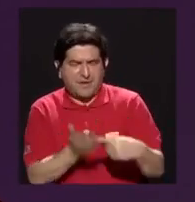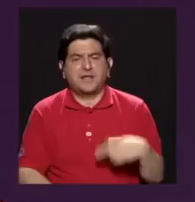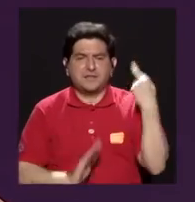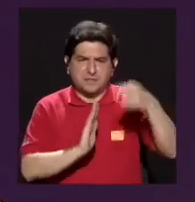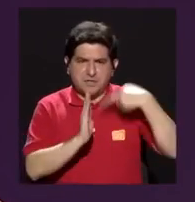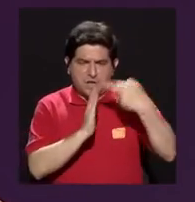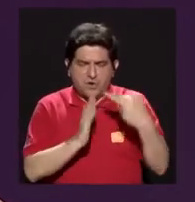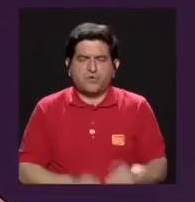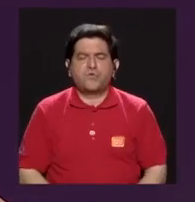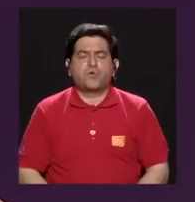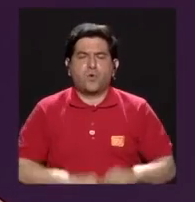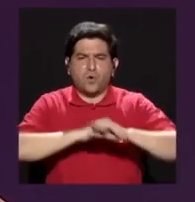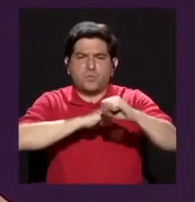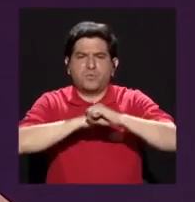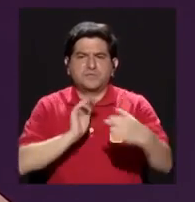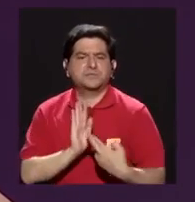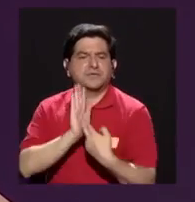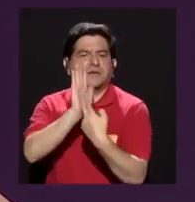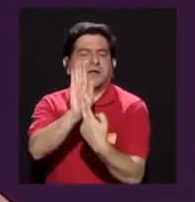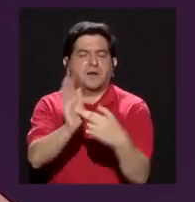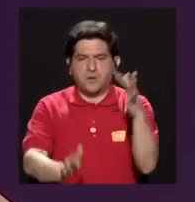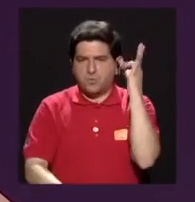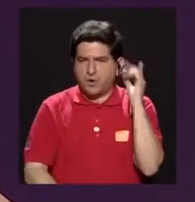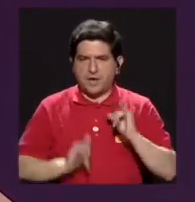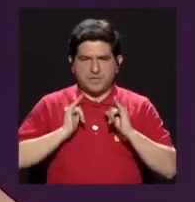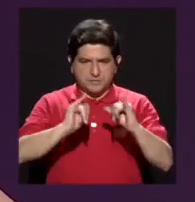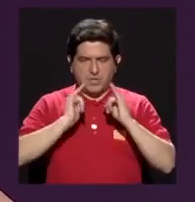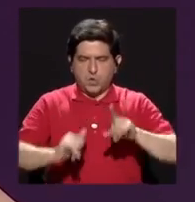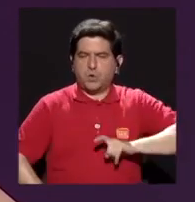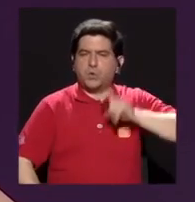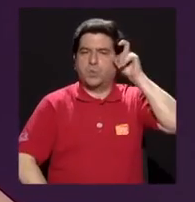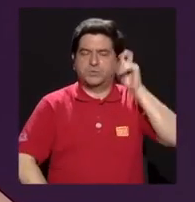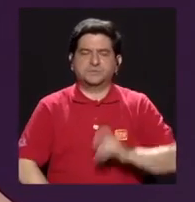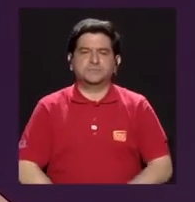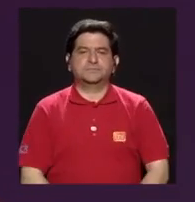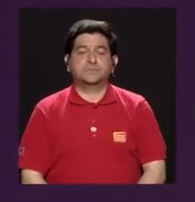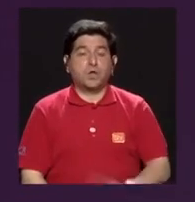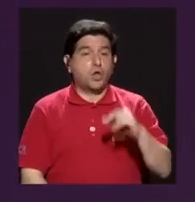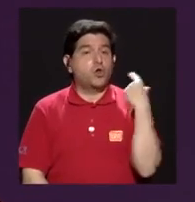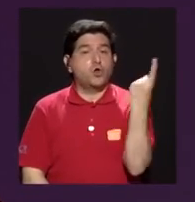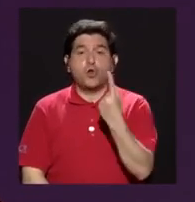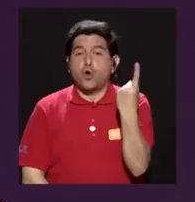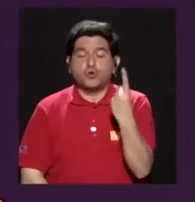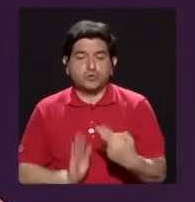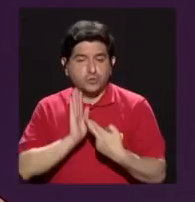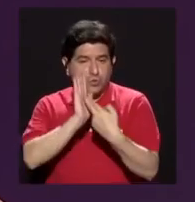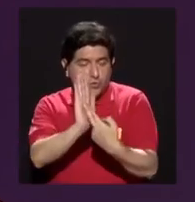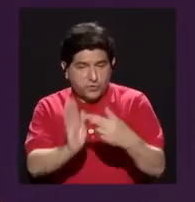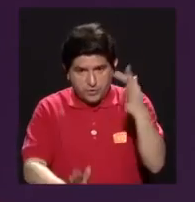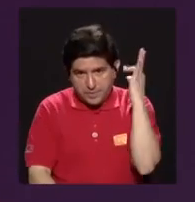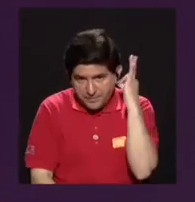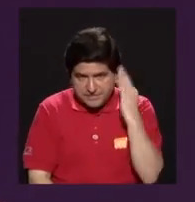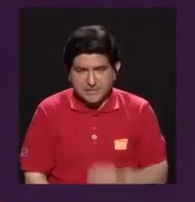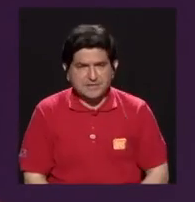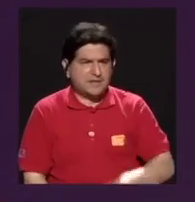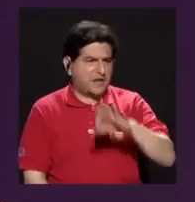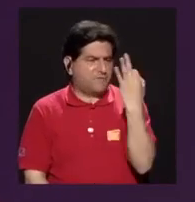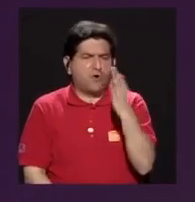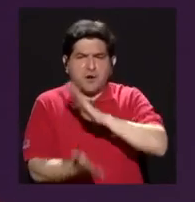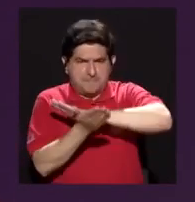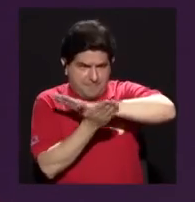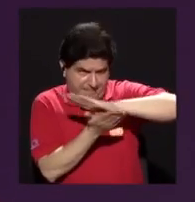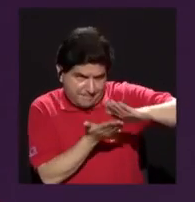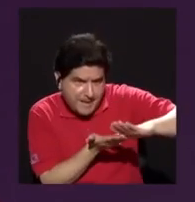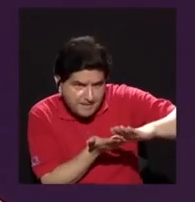en la representación de las mujeres y de la igualdad de género entonces no sólo es como representa a las mujeres y de una forma digna o